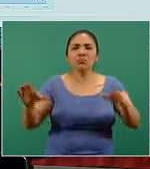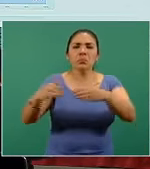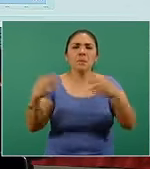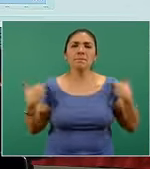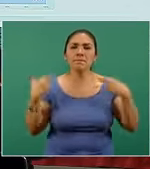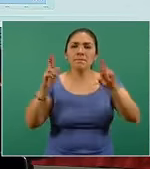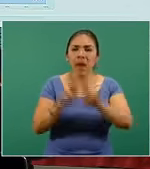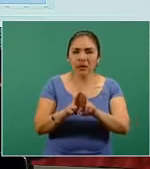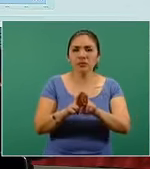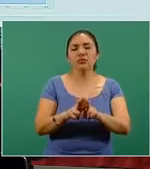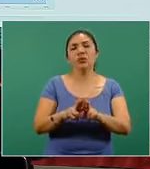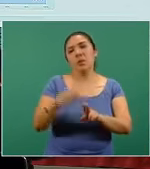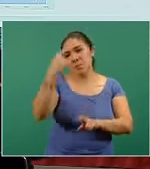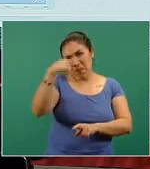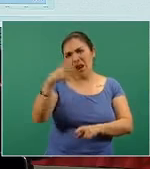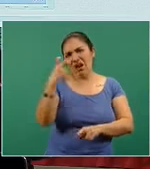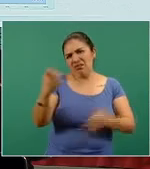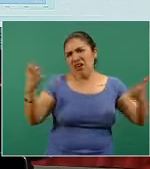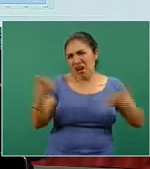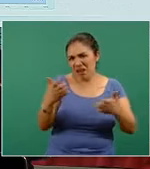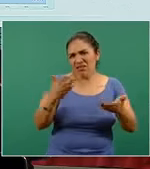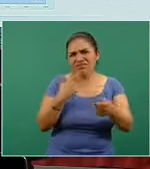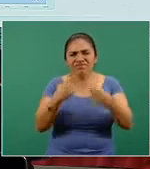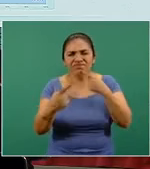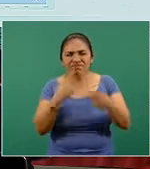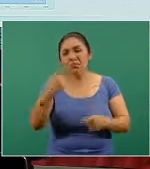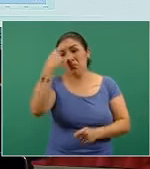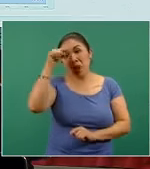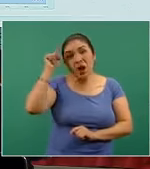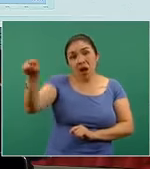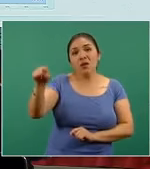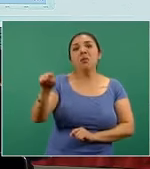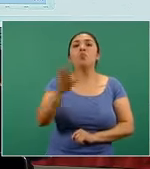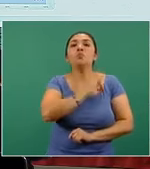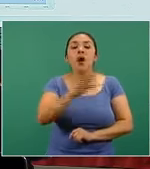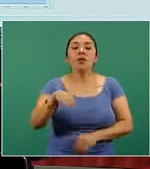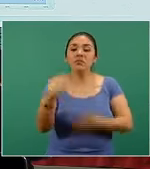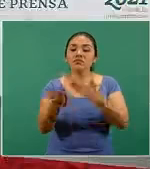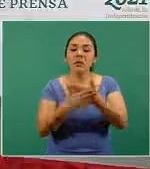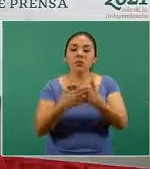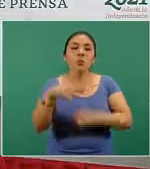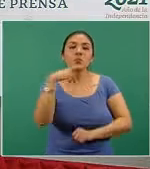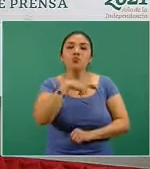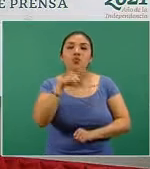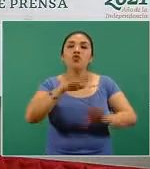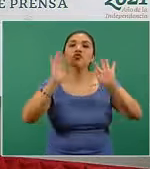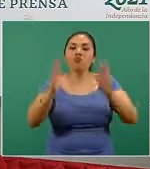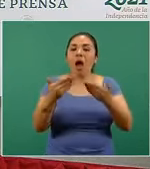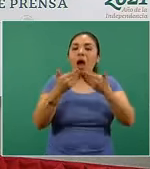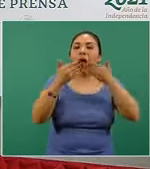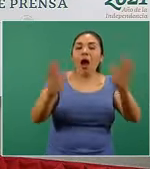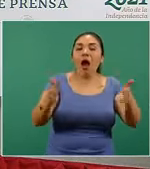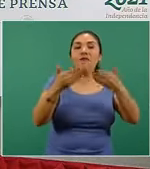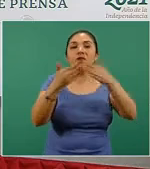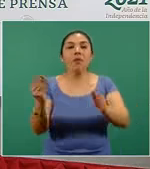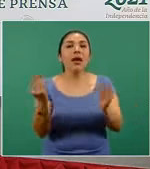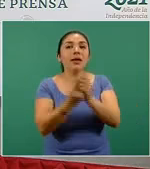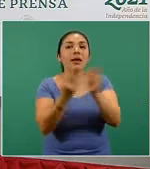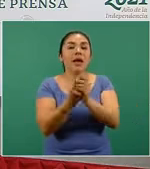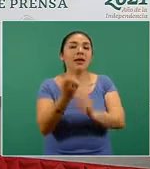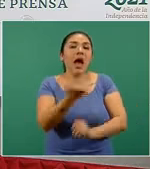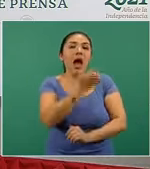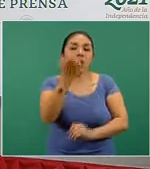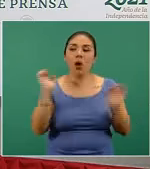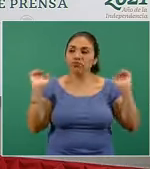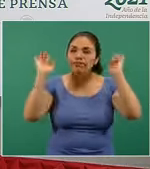estas intervenciones el que pudiera ser el estado que pronto reinicie o retome las clases presenciales.